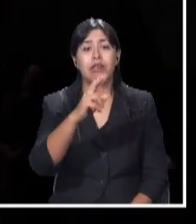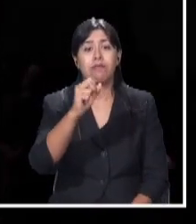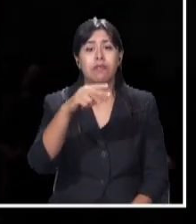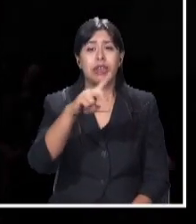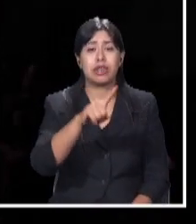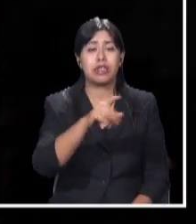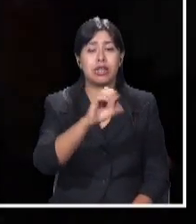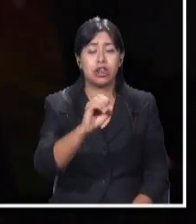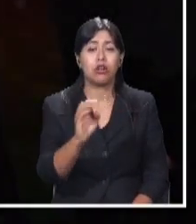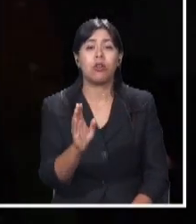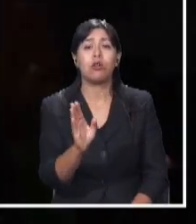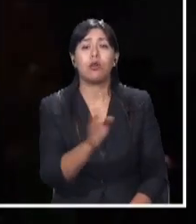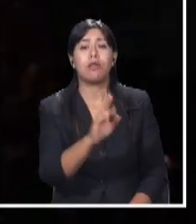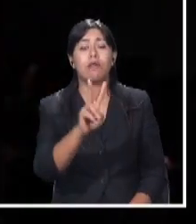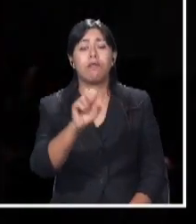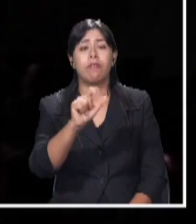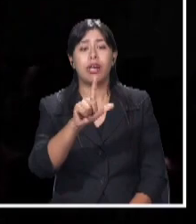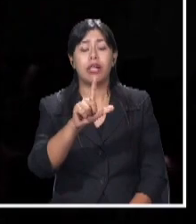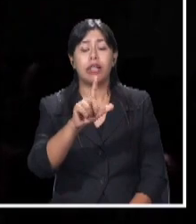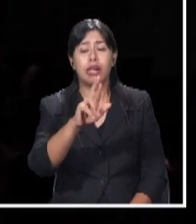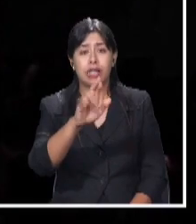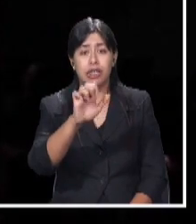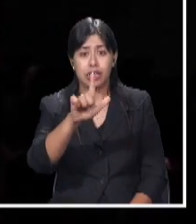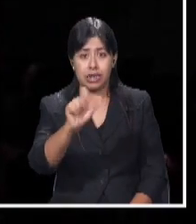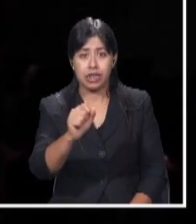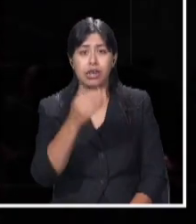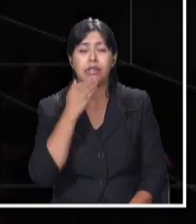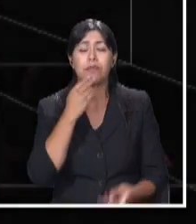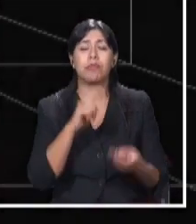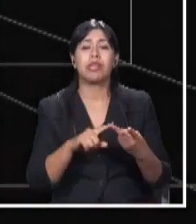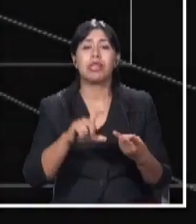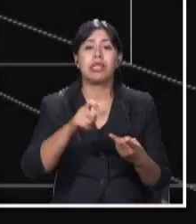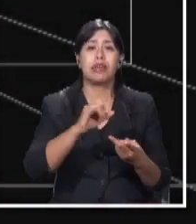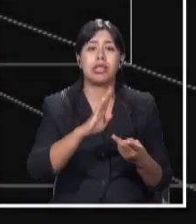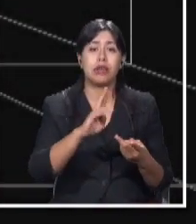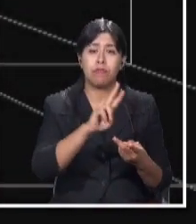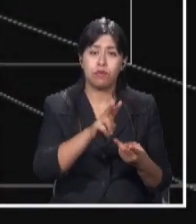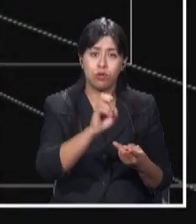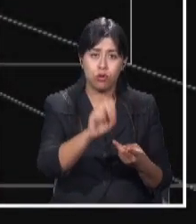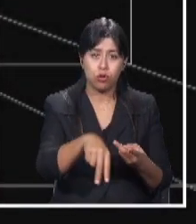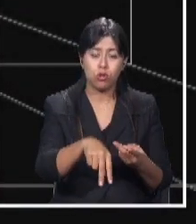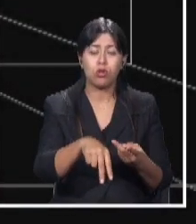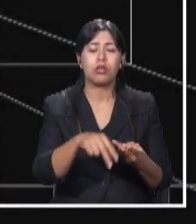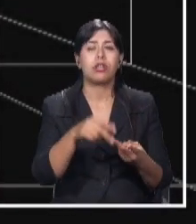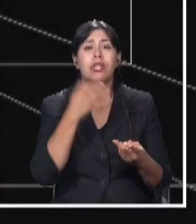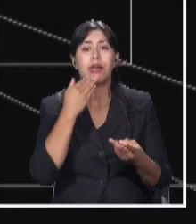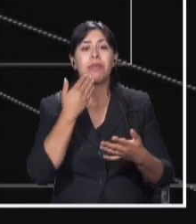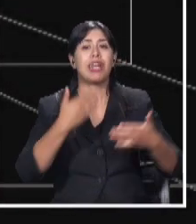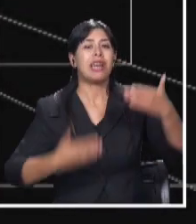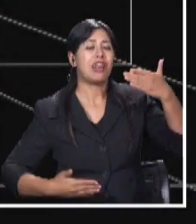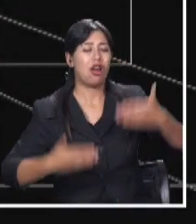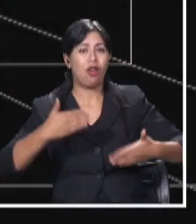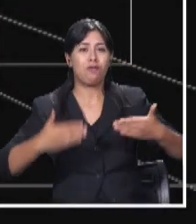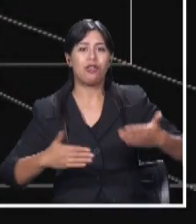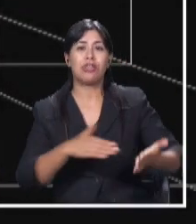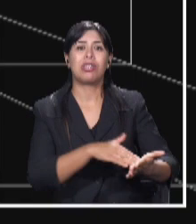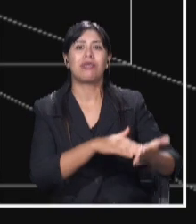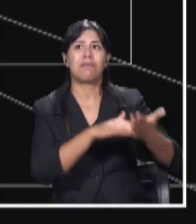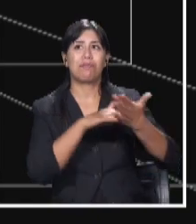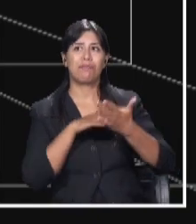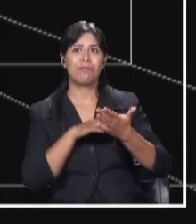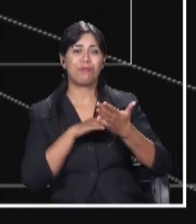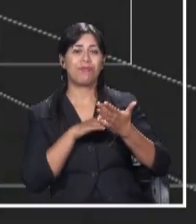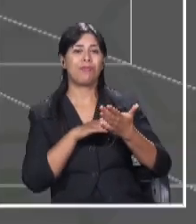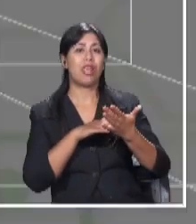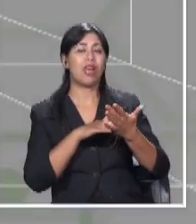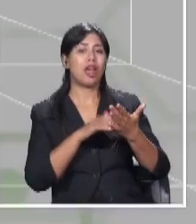60 con la ecología de la visión, es que efectivamente llega la robótica, porque la robótica nos presenta una plataforma donde vamos a